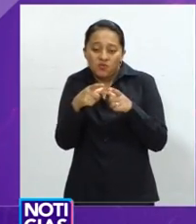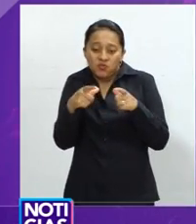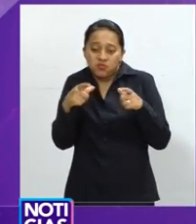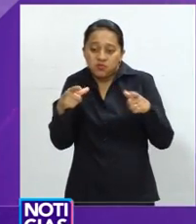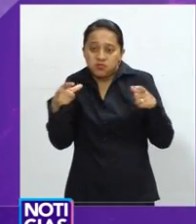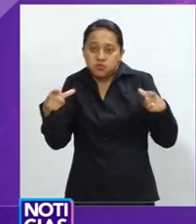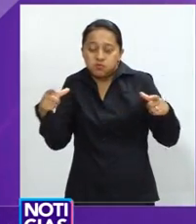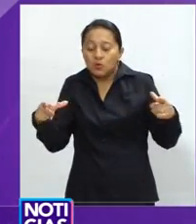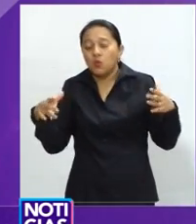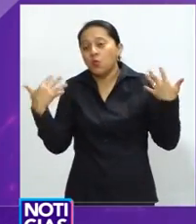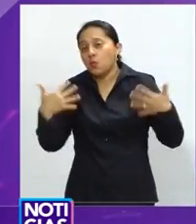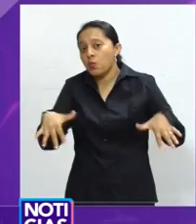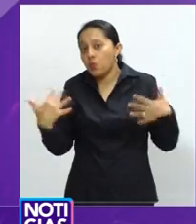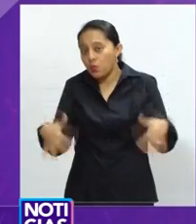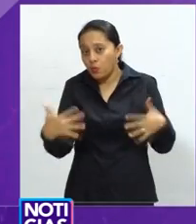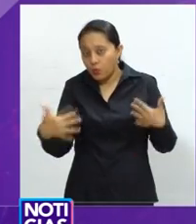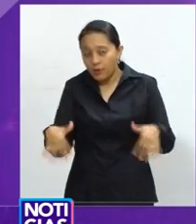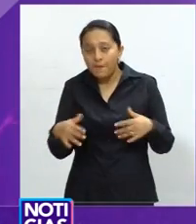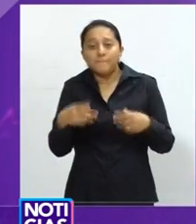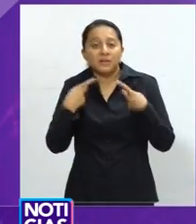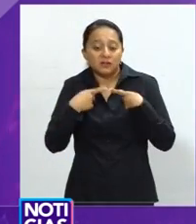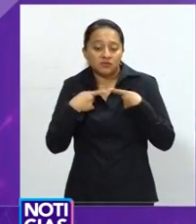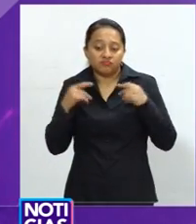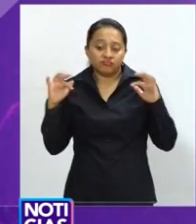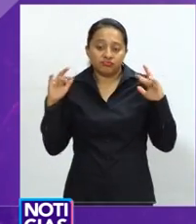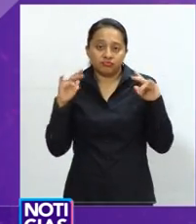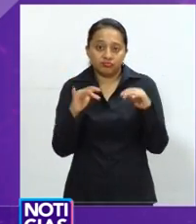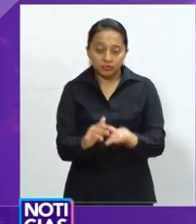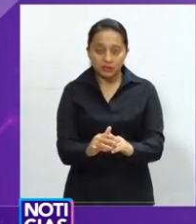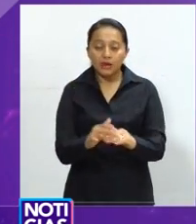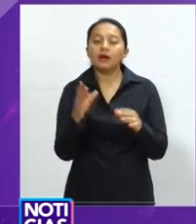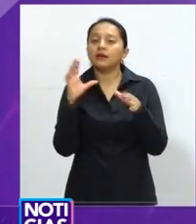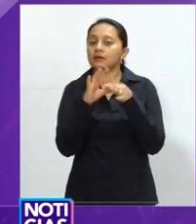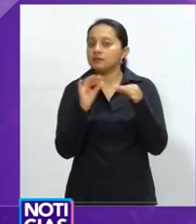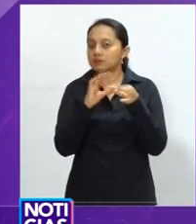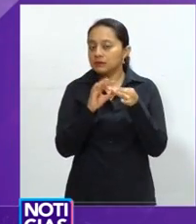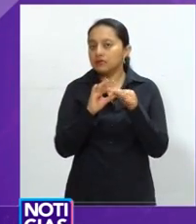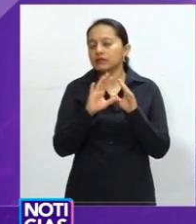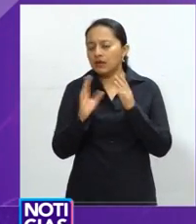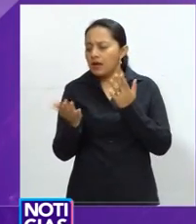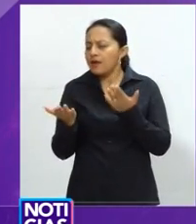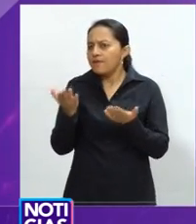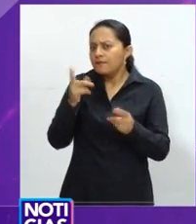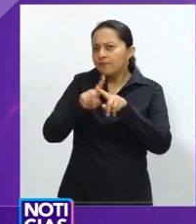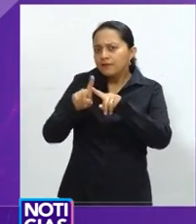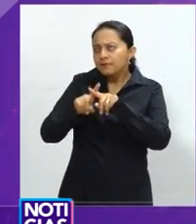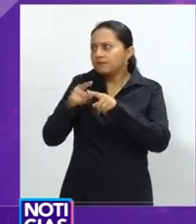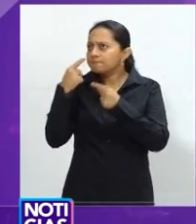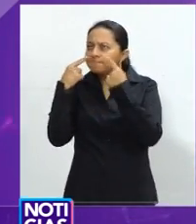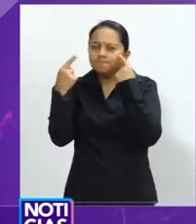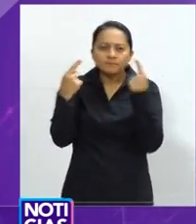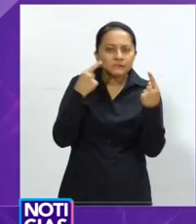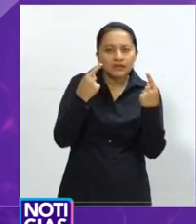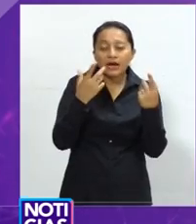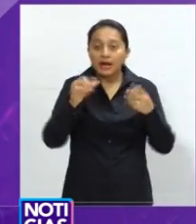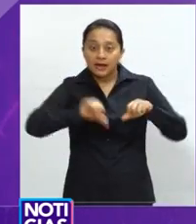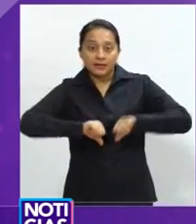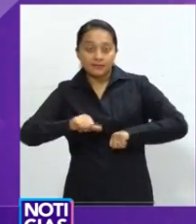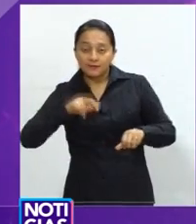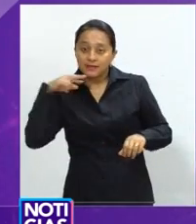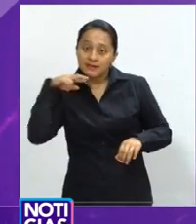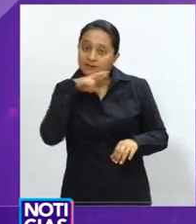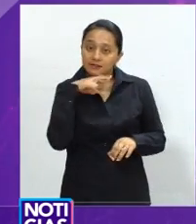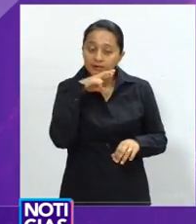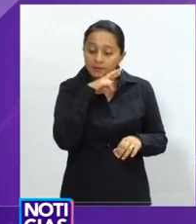la acción inmediata que tuvo la usebeq para intervenir en la piedad alfredo botello reiteró que mientras la federación